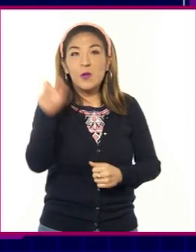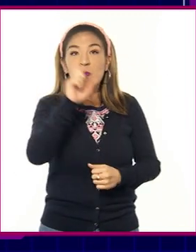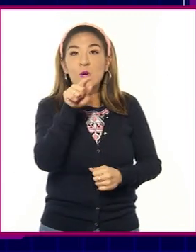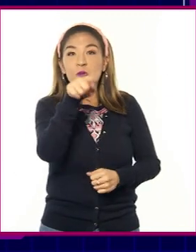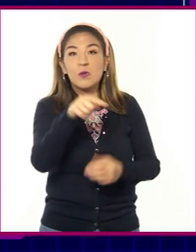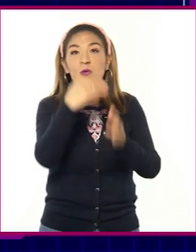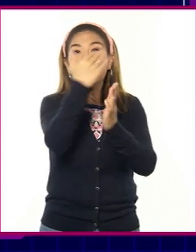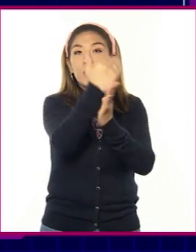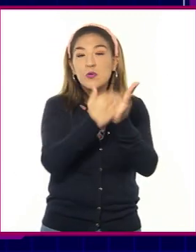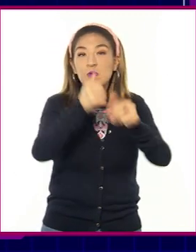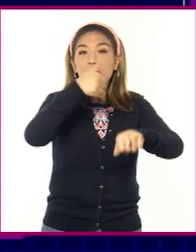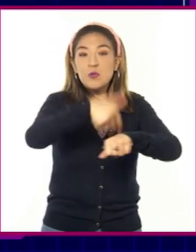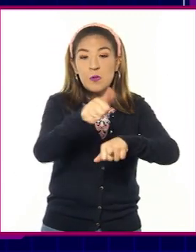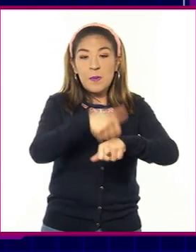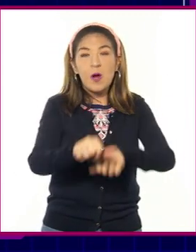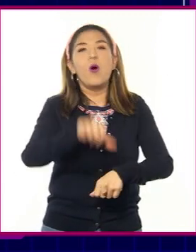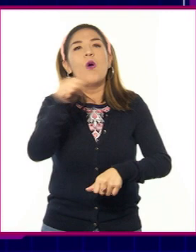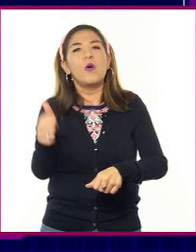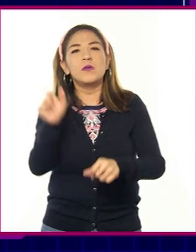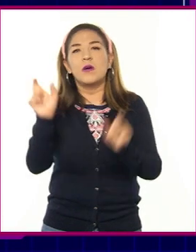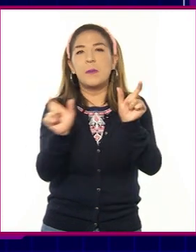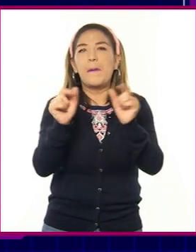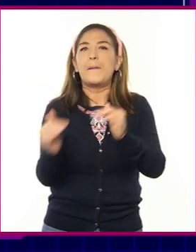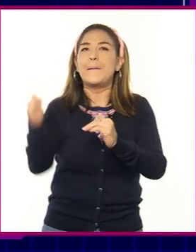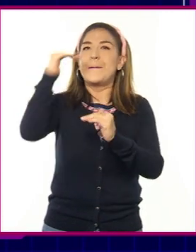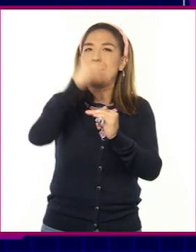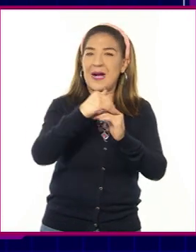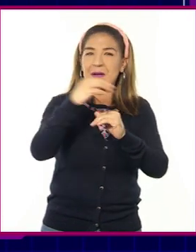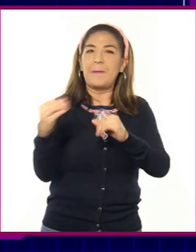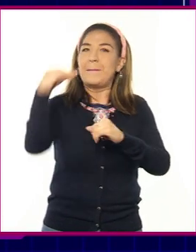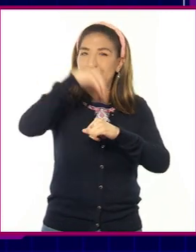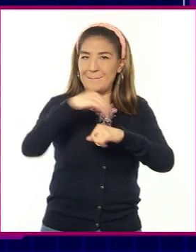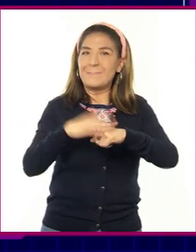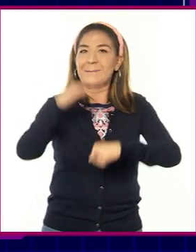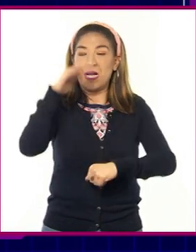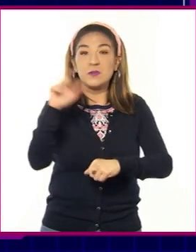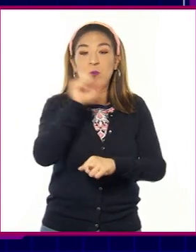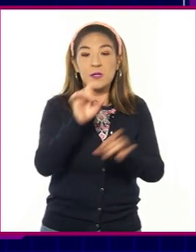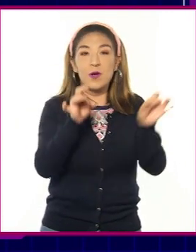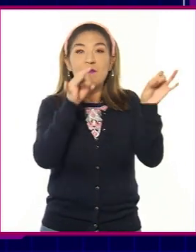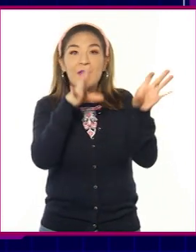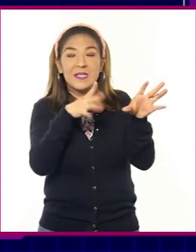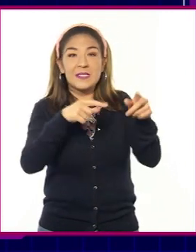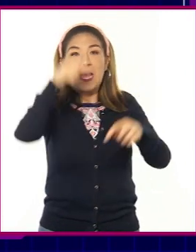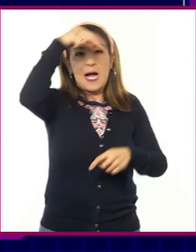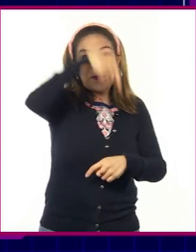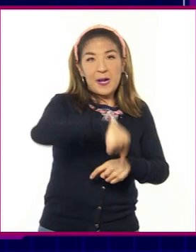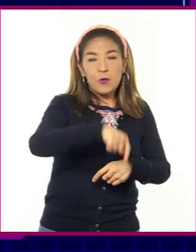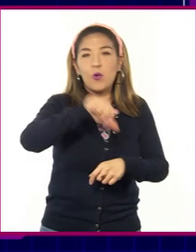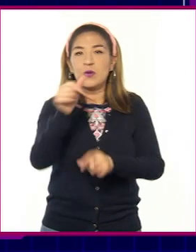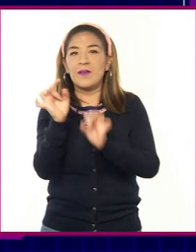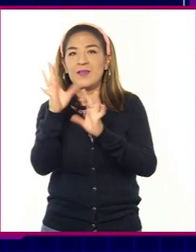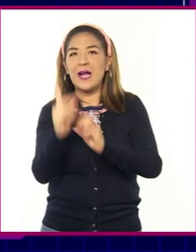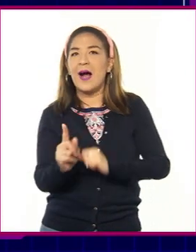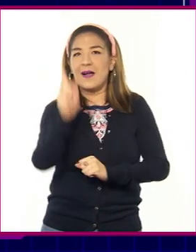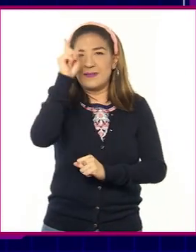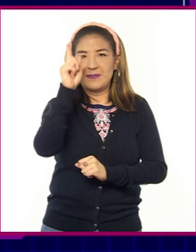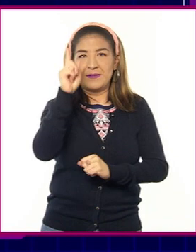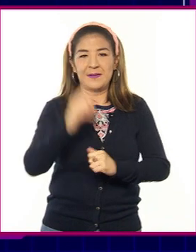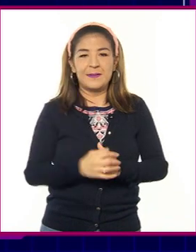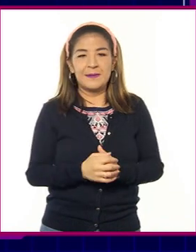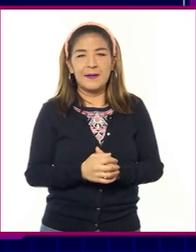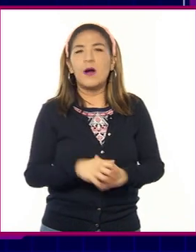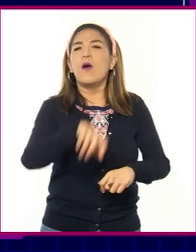magnitud disminuye, la otra debe aumentar. Por eso, una flecha va hacia abajo y la otra hacia arriba.